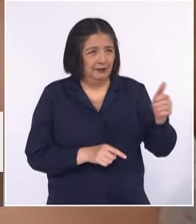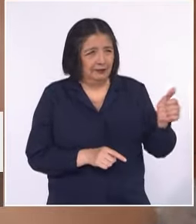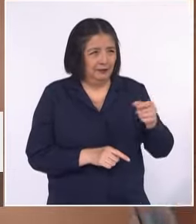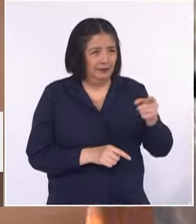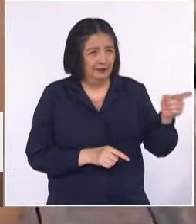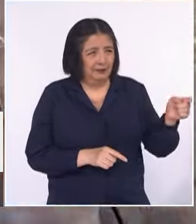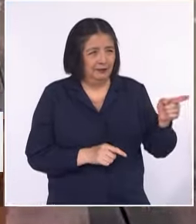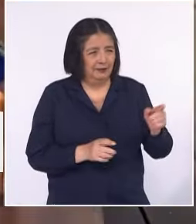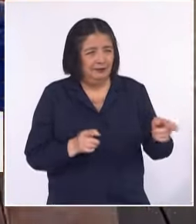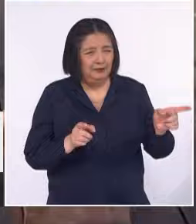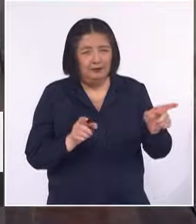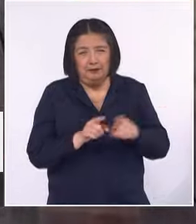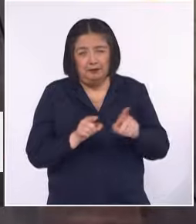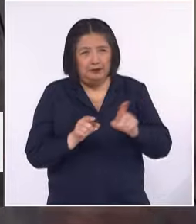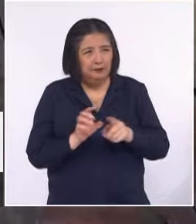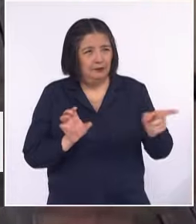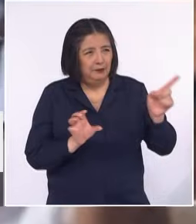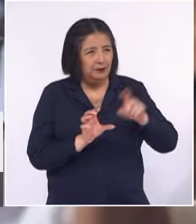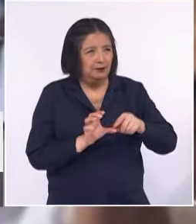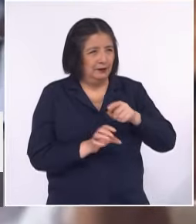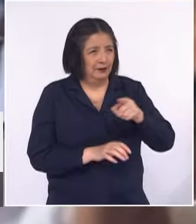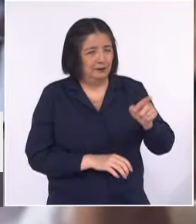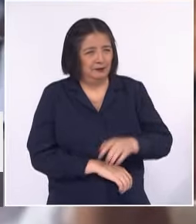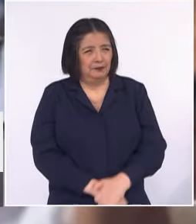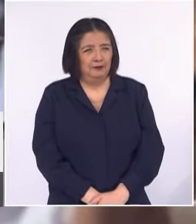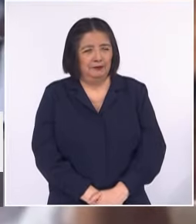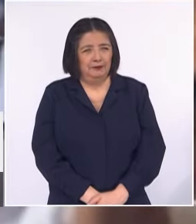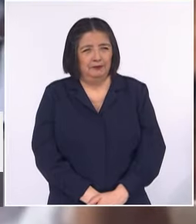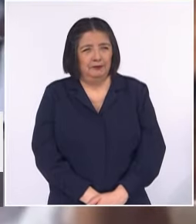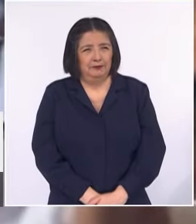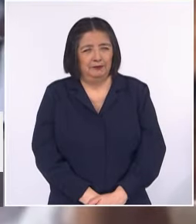más que también han grabado.